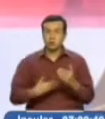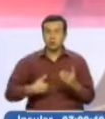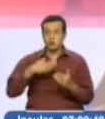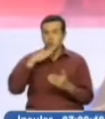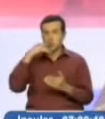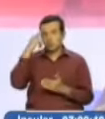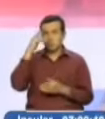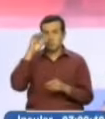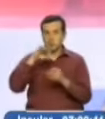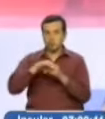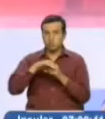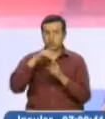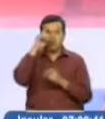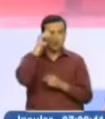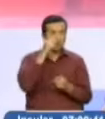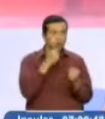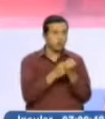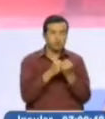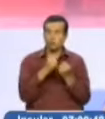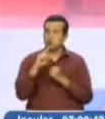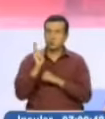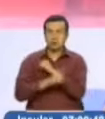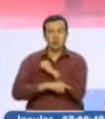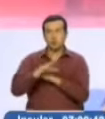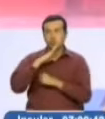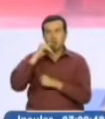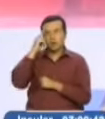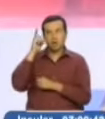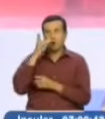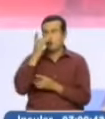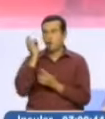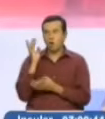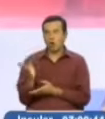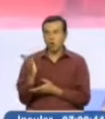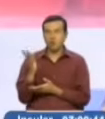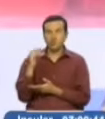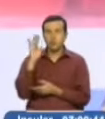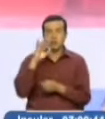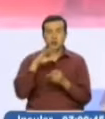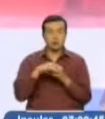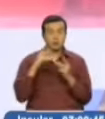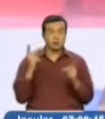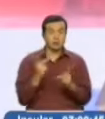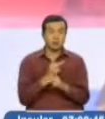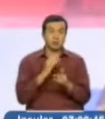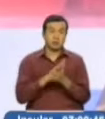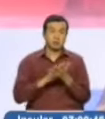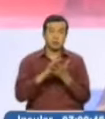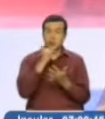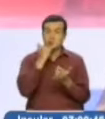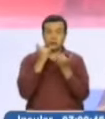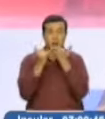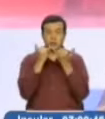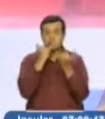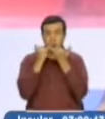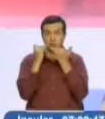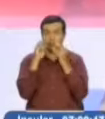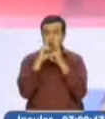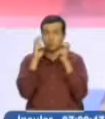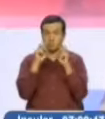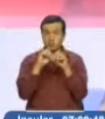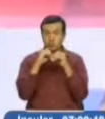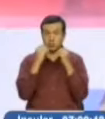creo que sea tanto un voto por Lasso cuanto un voto castigo al correísmo. Y eso tiene que ver con los gravísimos equívocos que han tenido en el ataque a